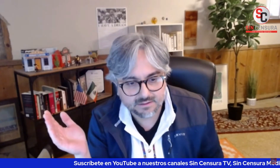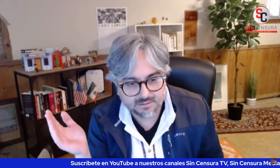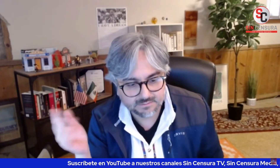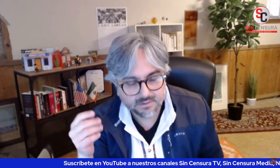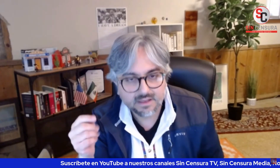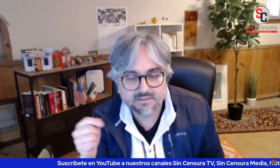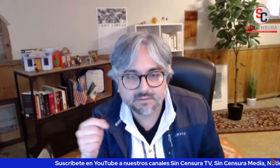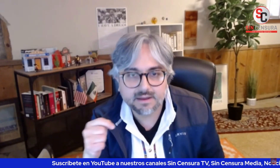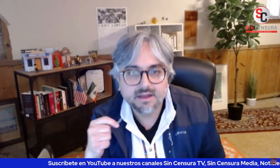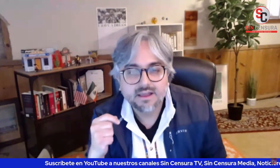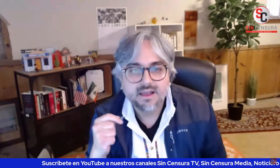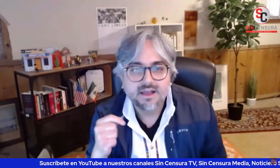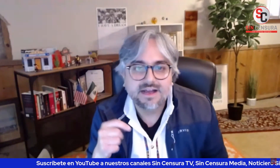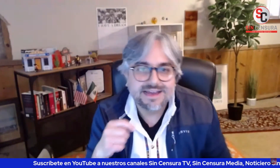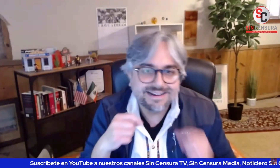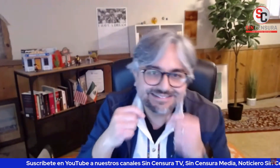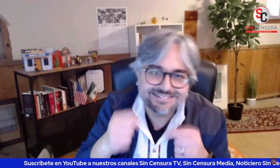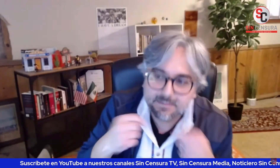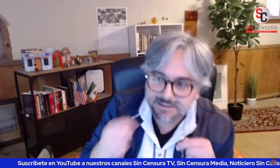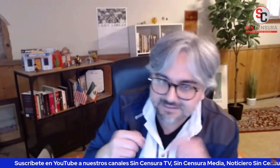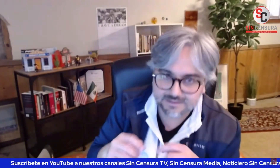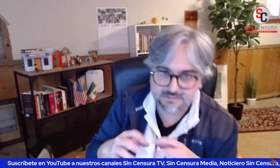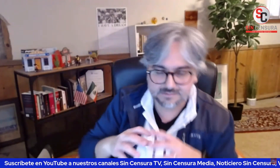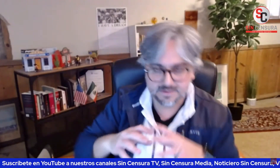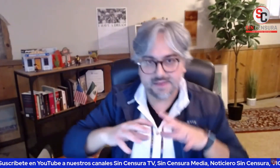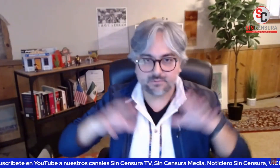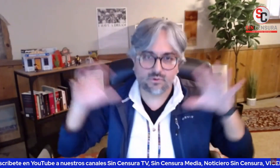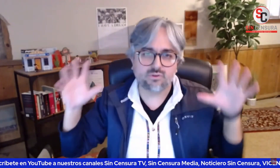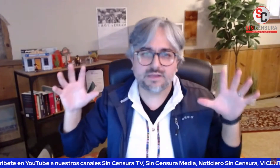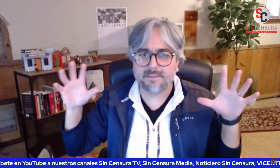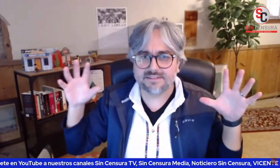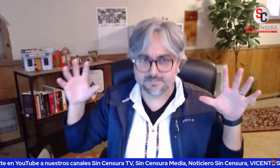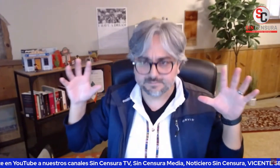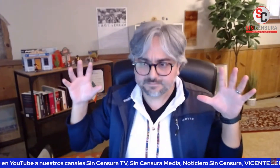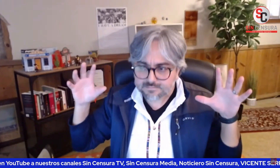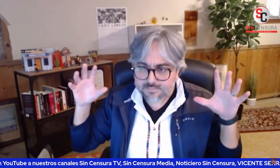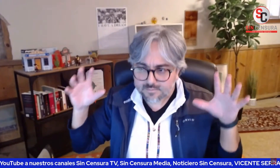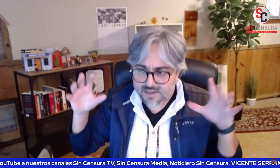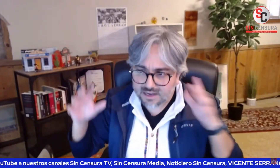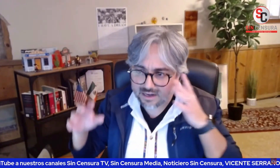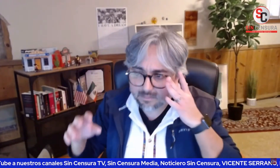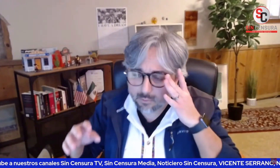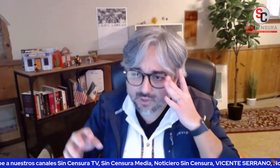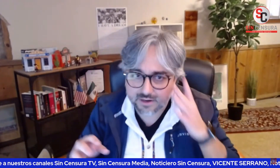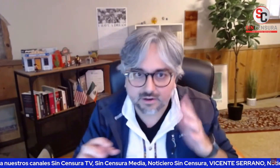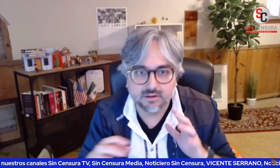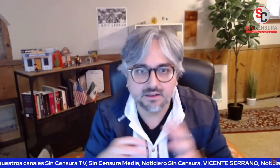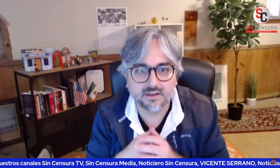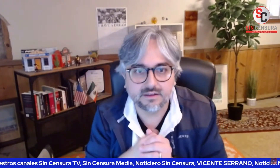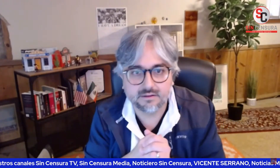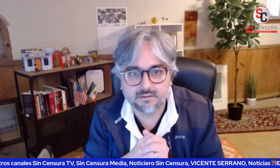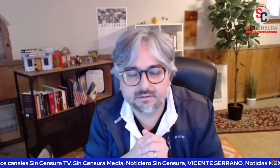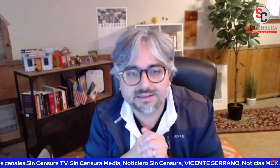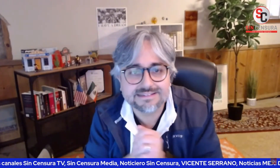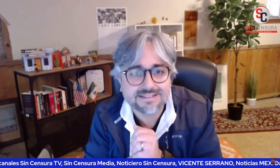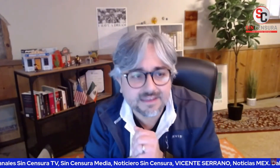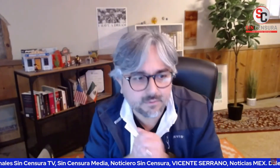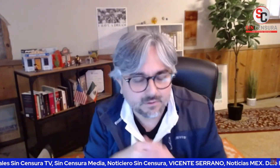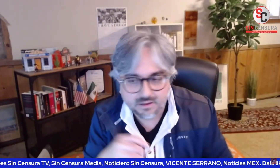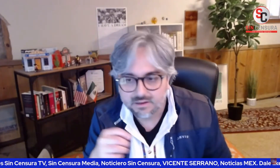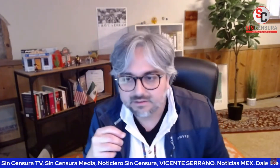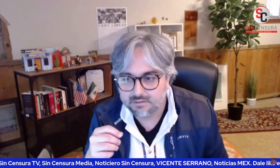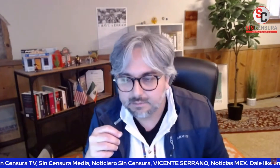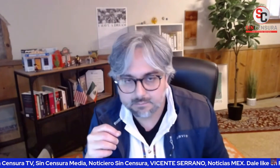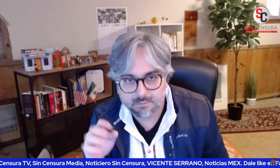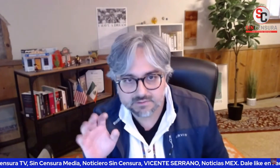presidenta, se va a restablecer absolutamente al poder